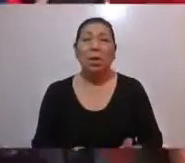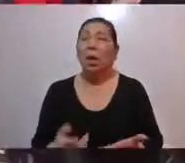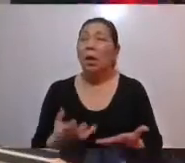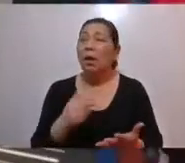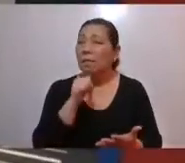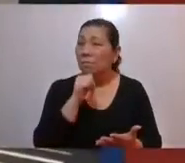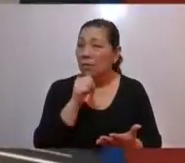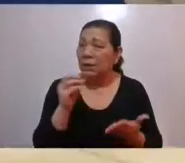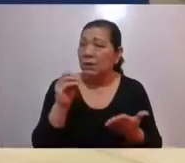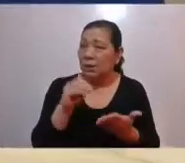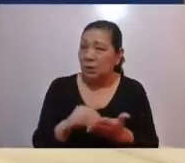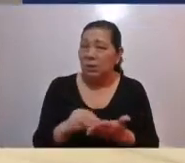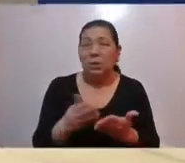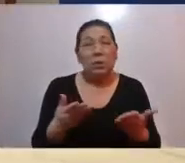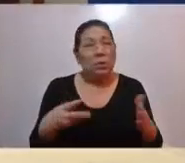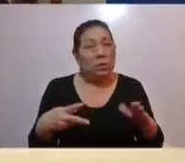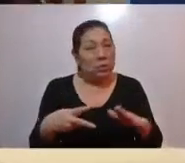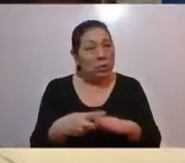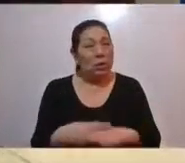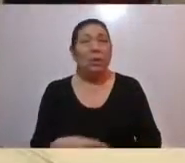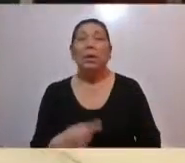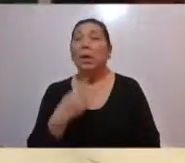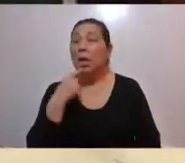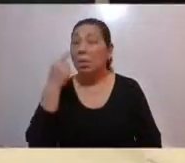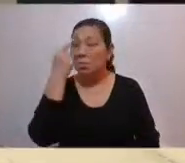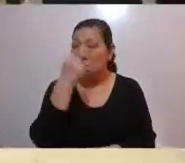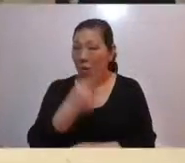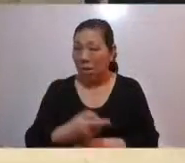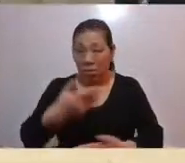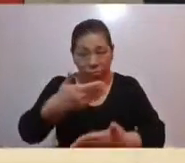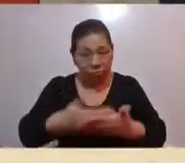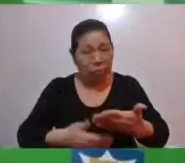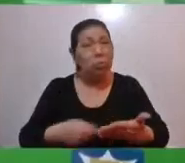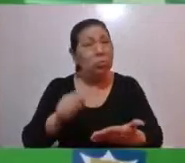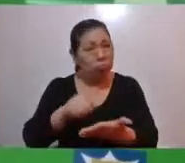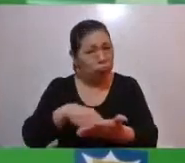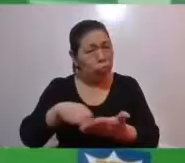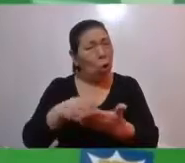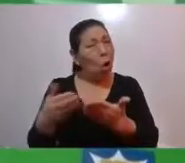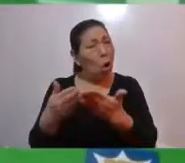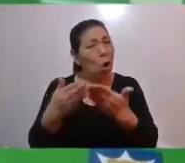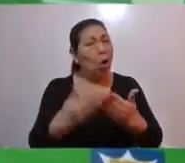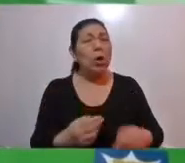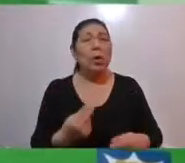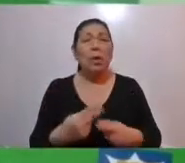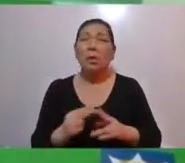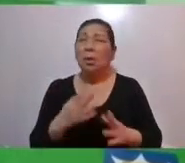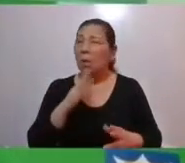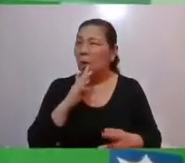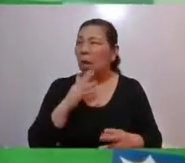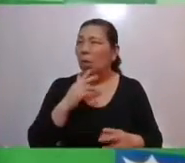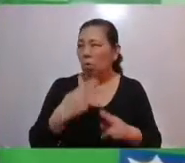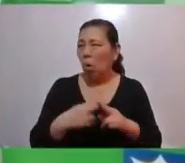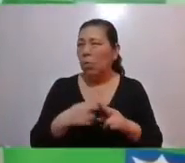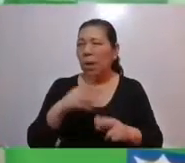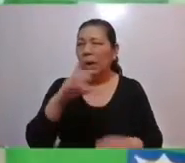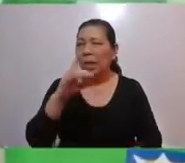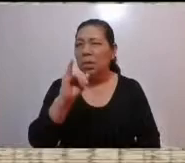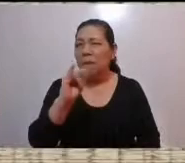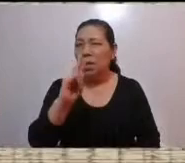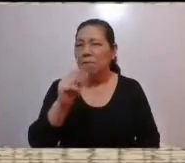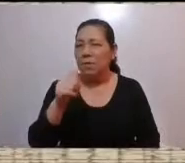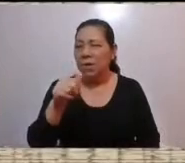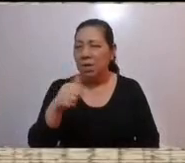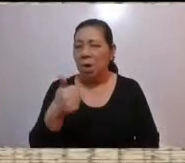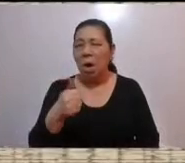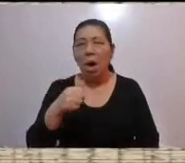de secundaria, que era lo que le correspondía según adujeron en su demanda. Fueron inscritas en un colegio llamado, me parece, Divino